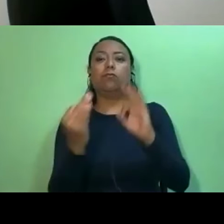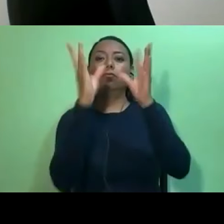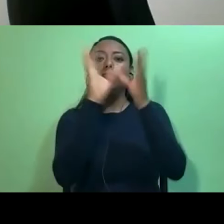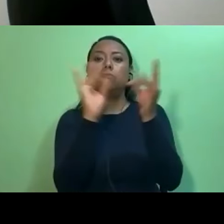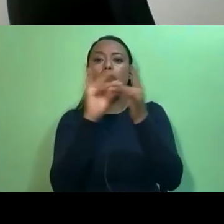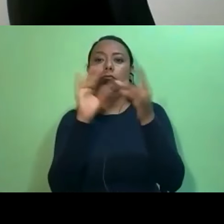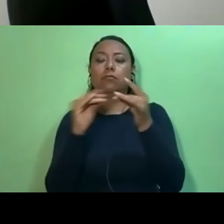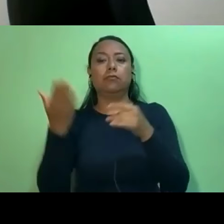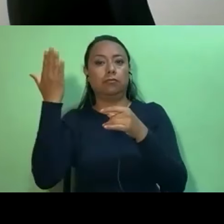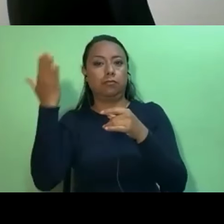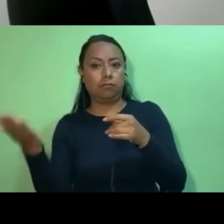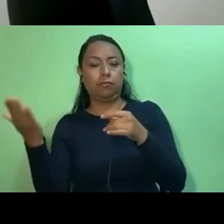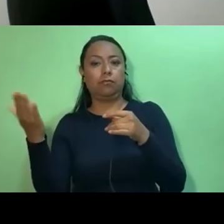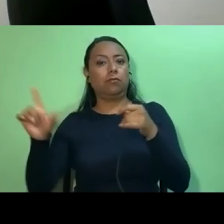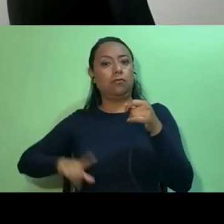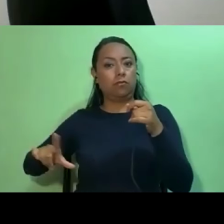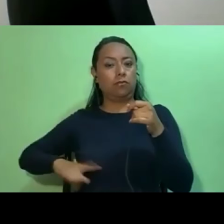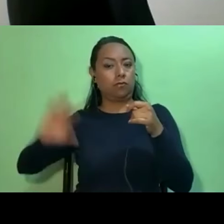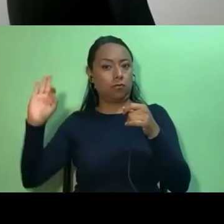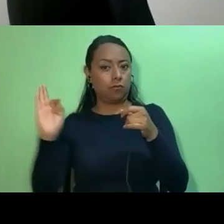Poder Legislativo.